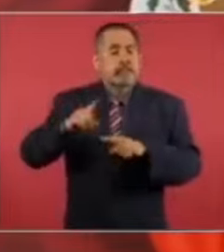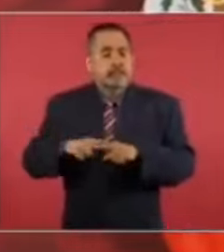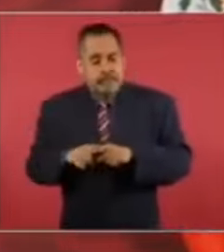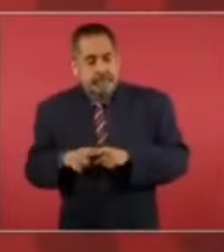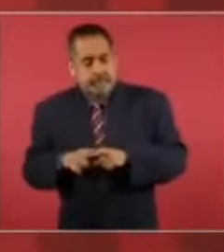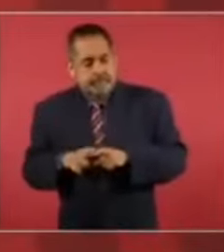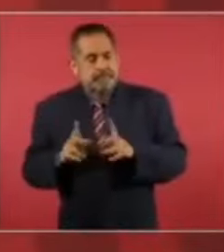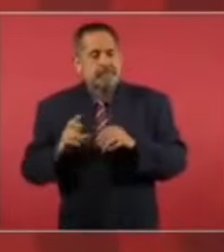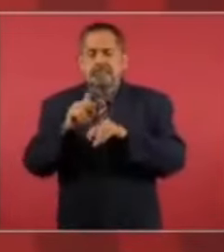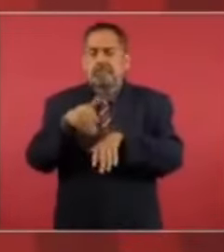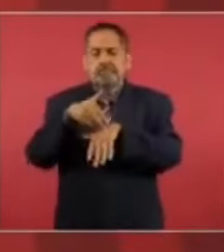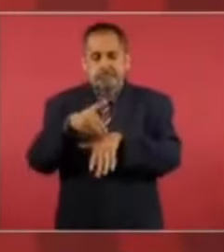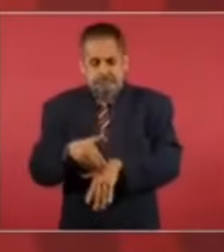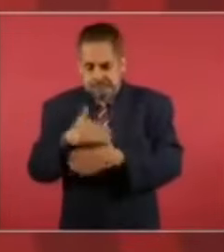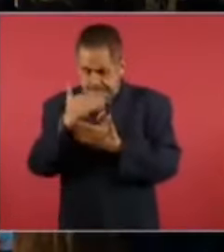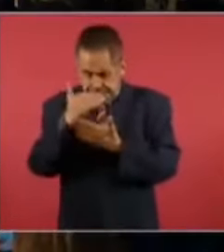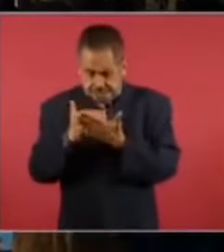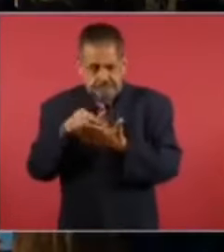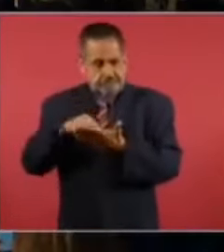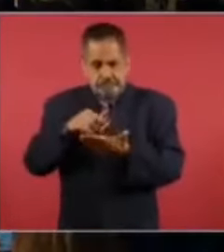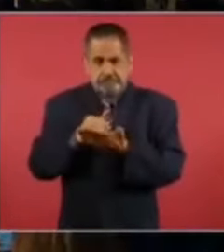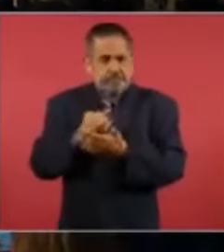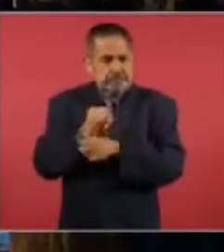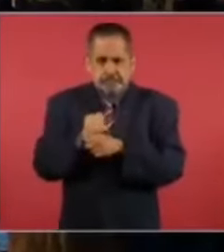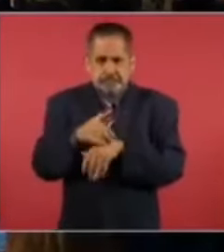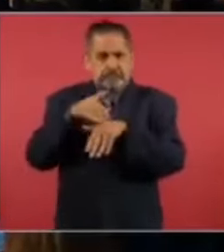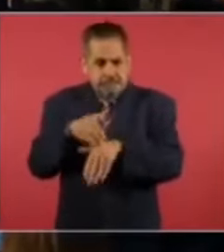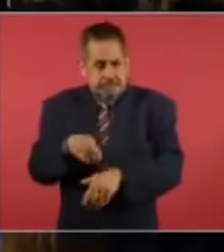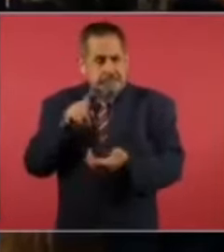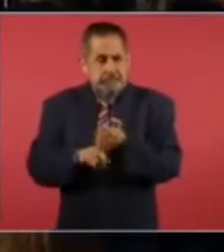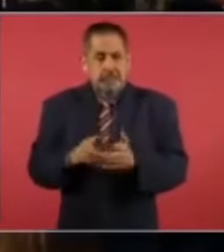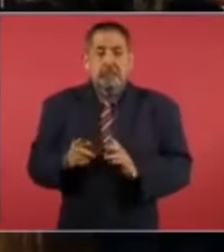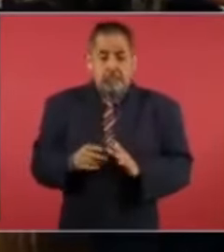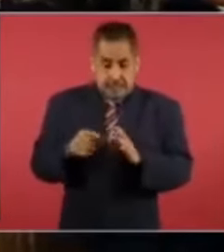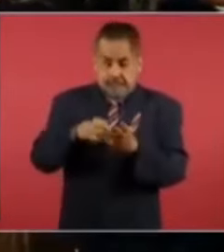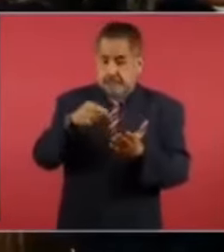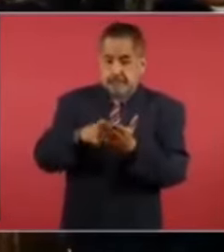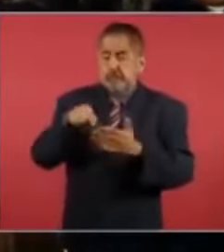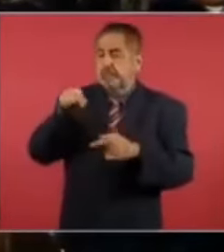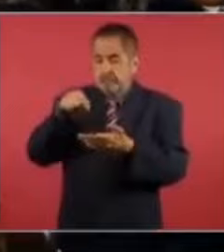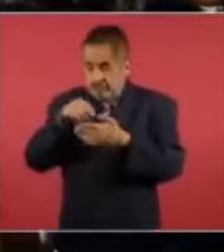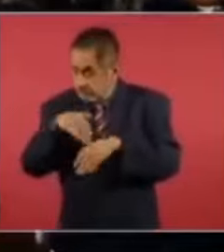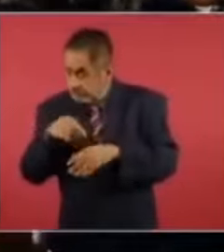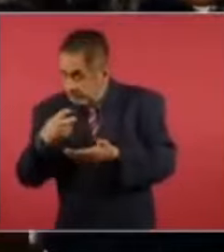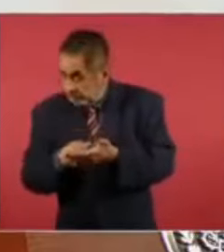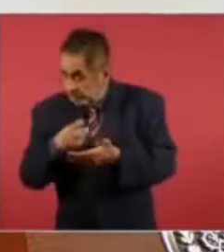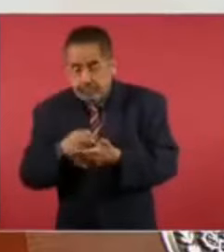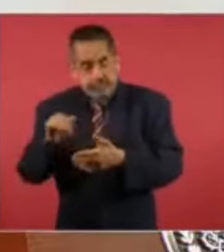ajustarse a ese informe y actúa en función de ese informe.